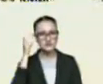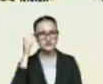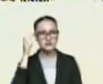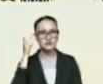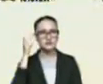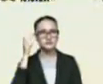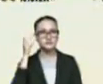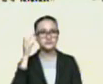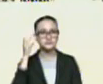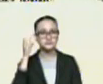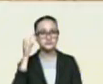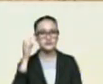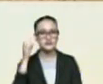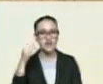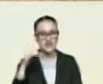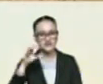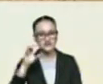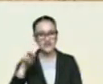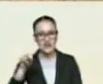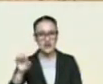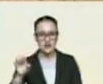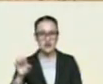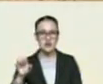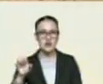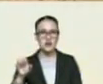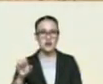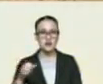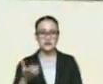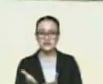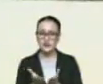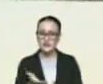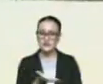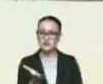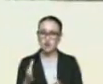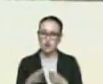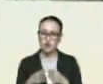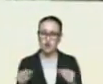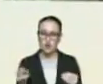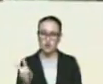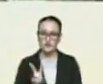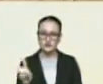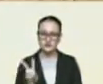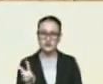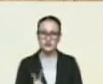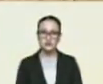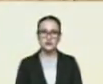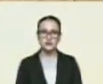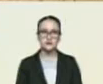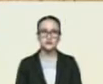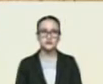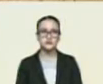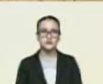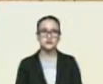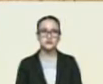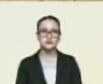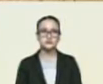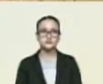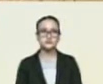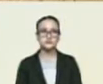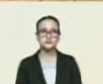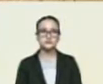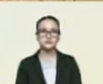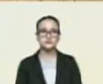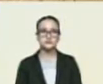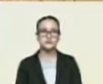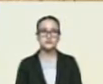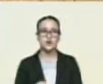que tenemos en el poder electoral de estar al servicio de las venezolanas y los venezolanos. Y lo que significa los procesos